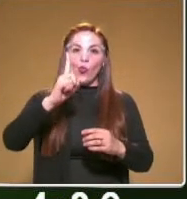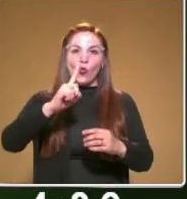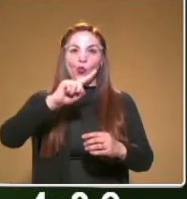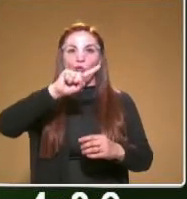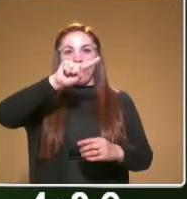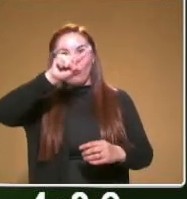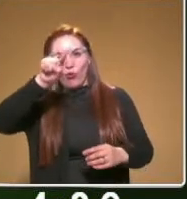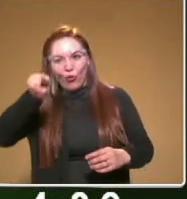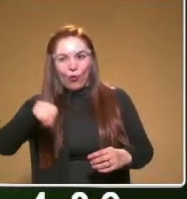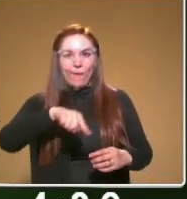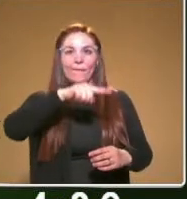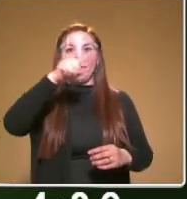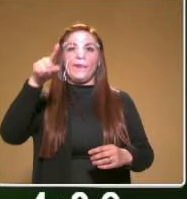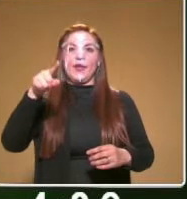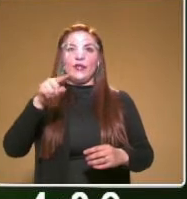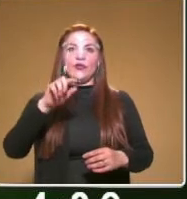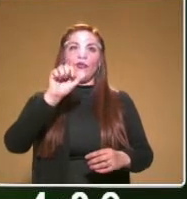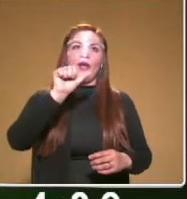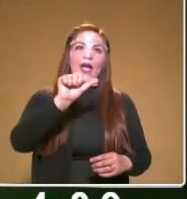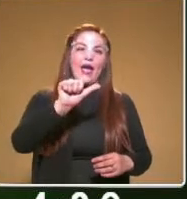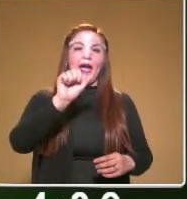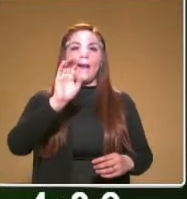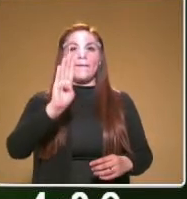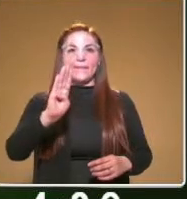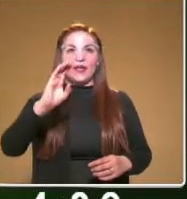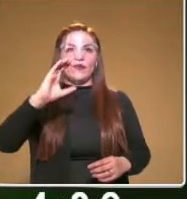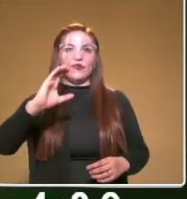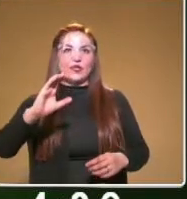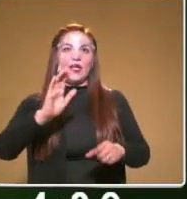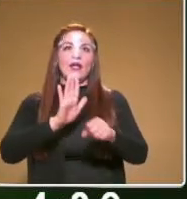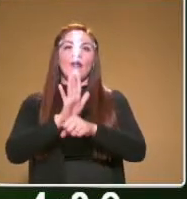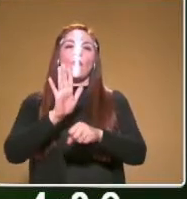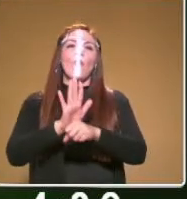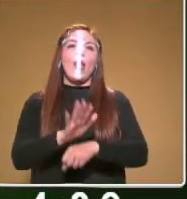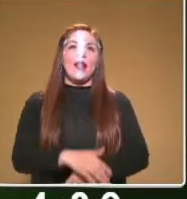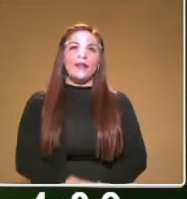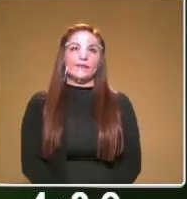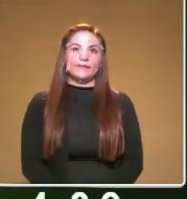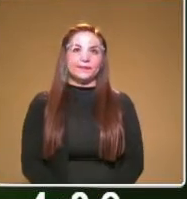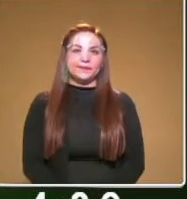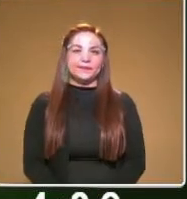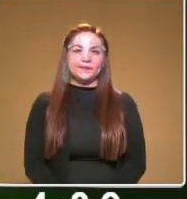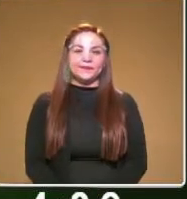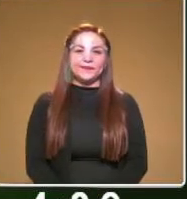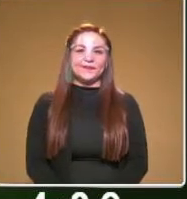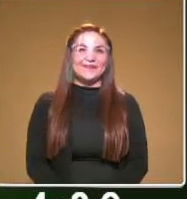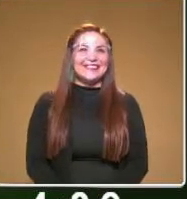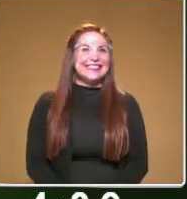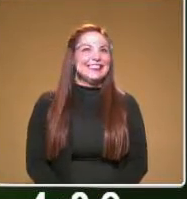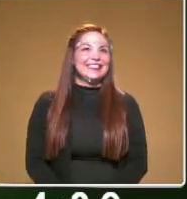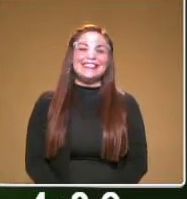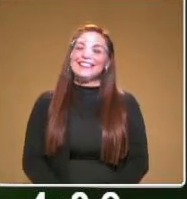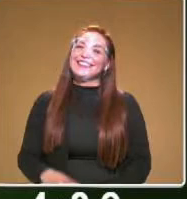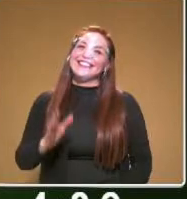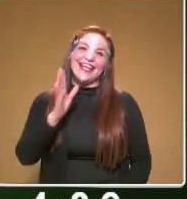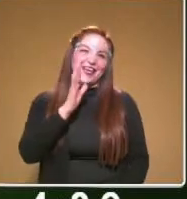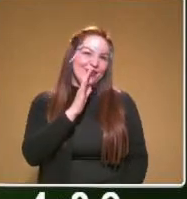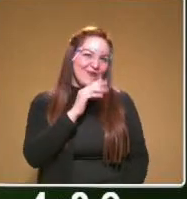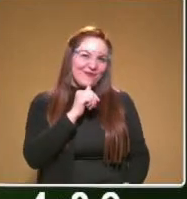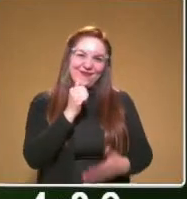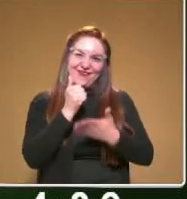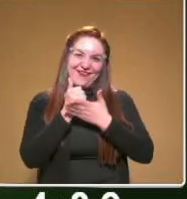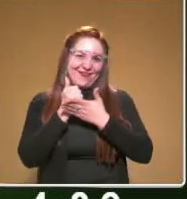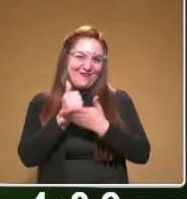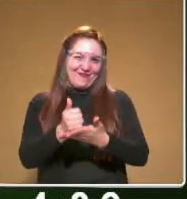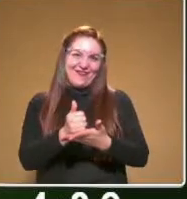A, opción B u opción C. Bueno, pues aquí ya no les voy a poder ayudar con tanta pista, maestra, porque no me